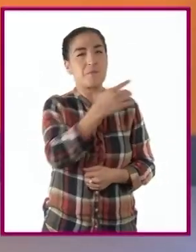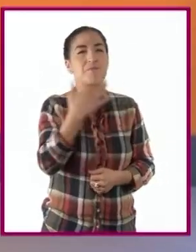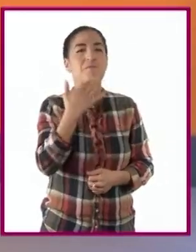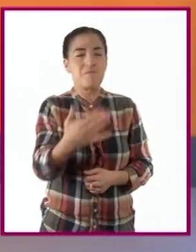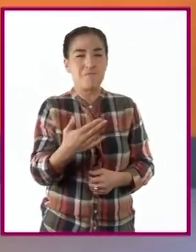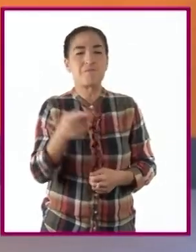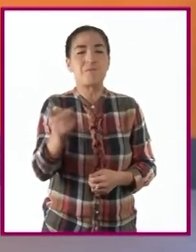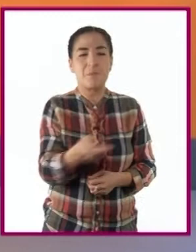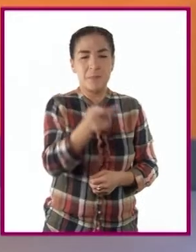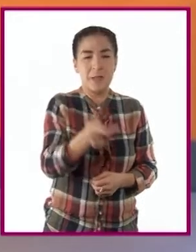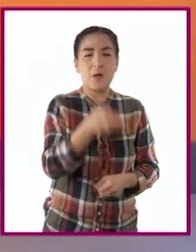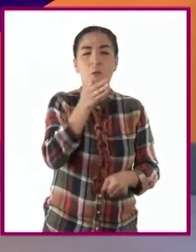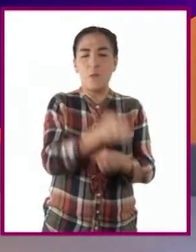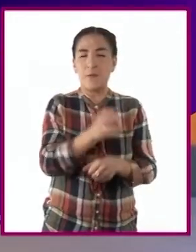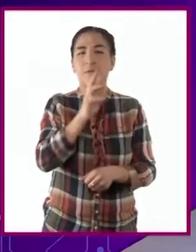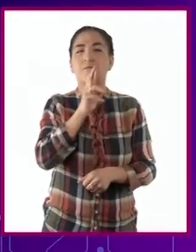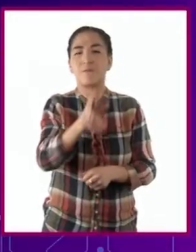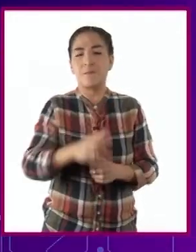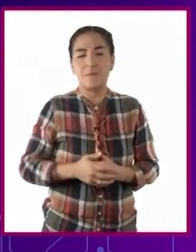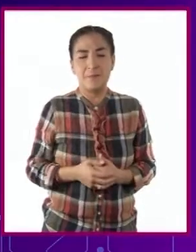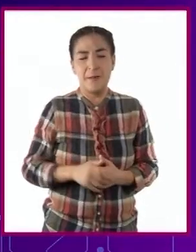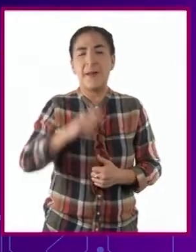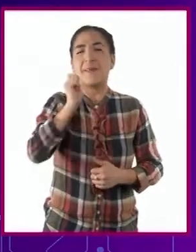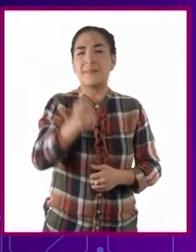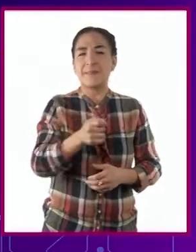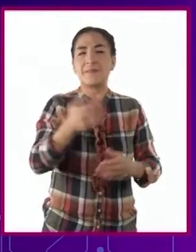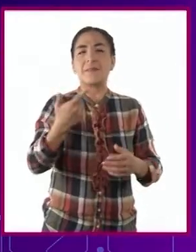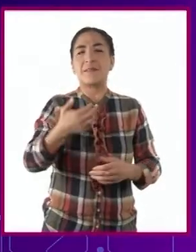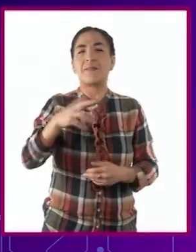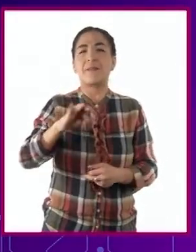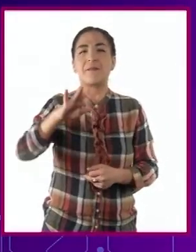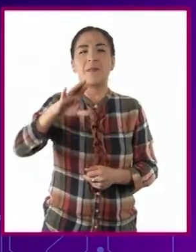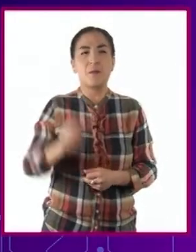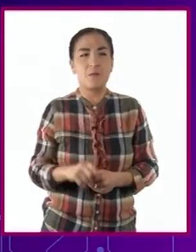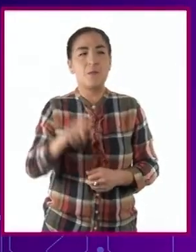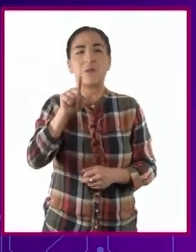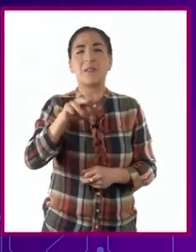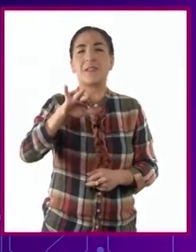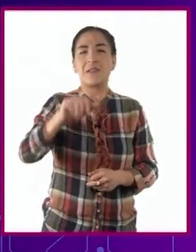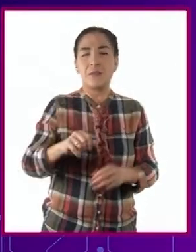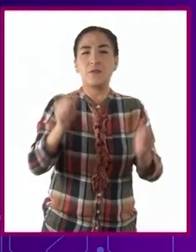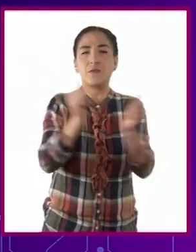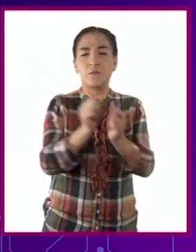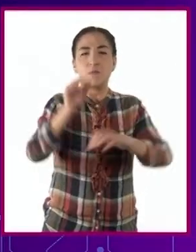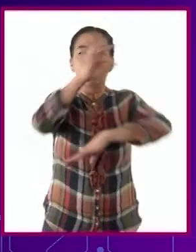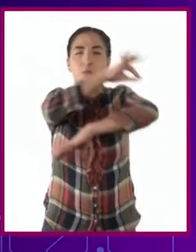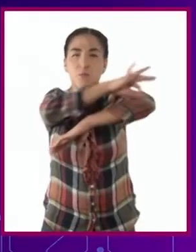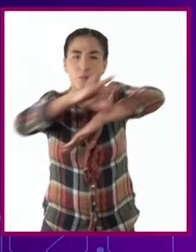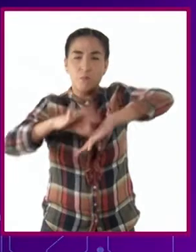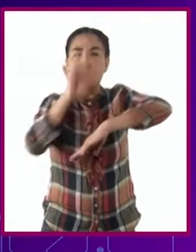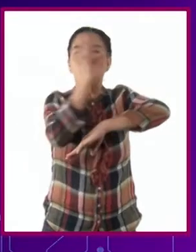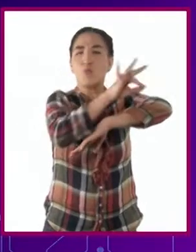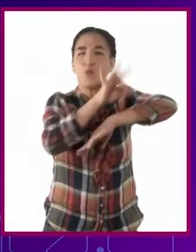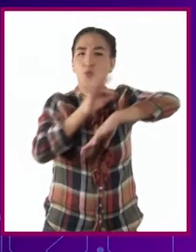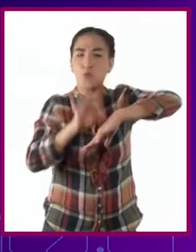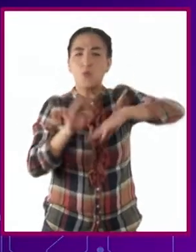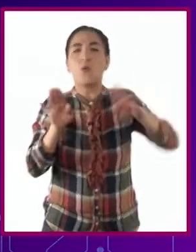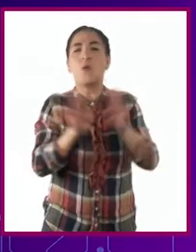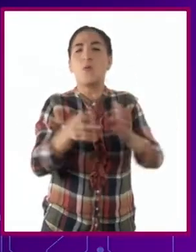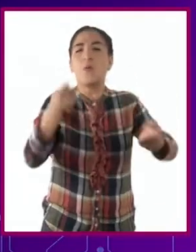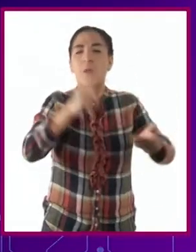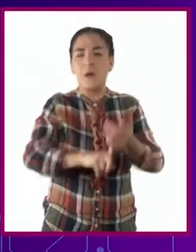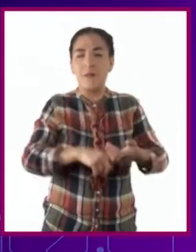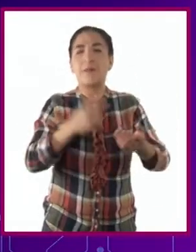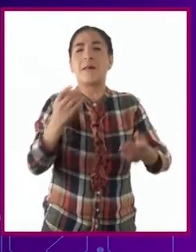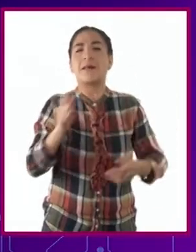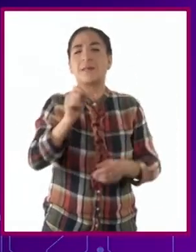colega. Respondamos. Es un gráfico de líneas, es decir, puntos unidos por segmentos de recta, donde se representan